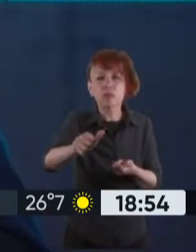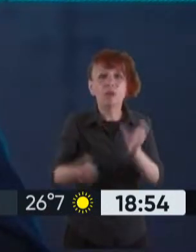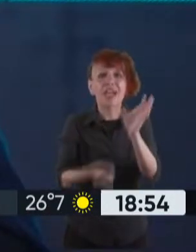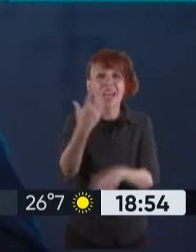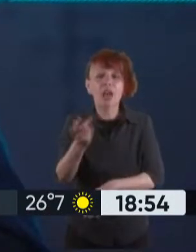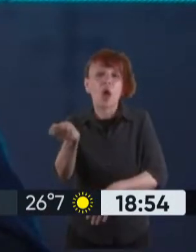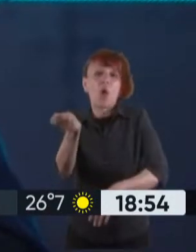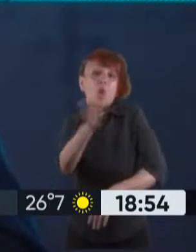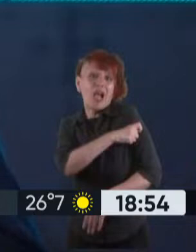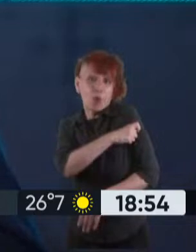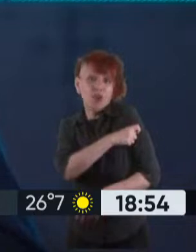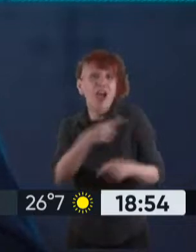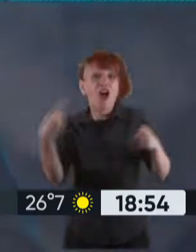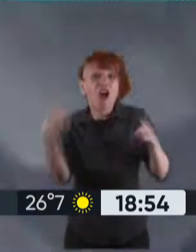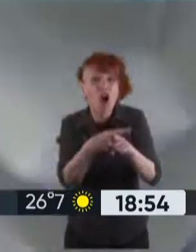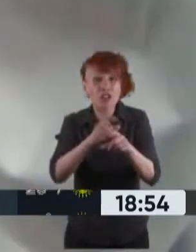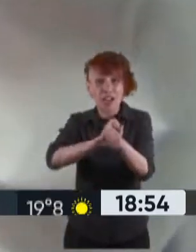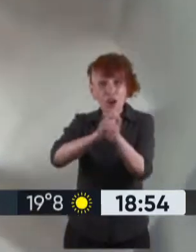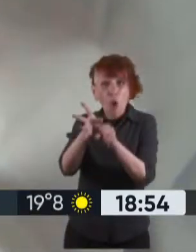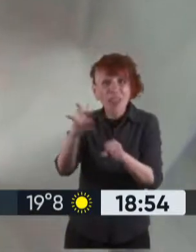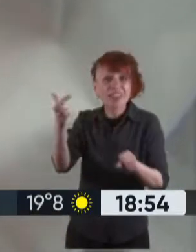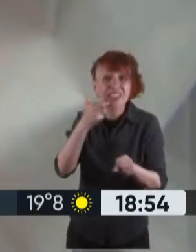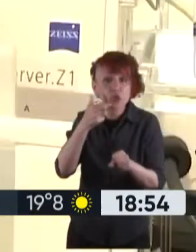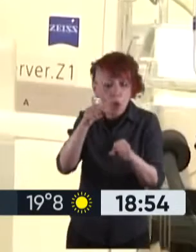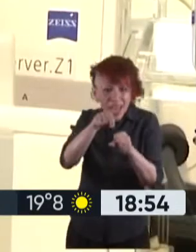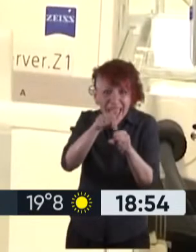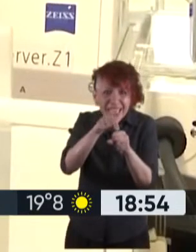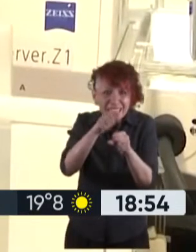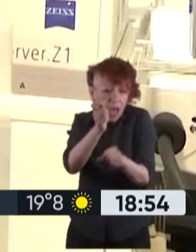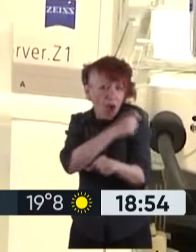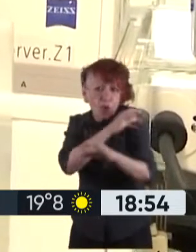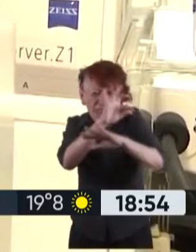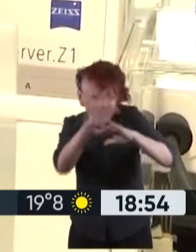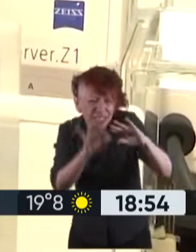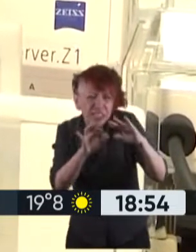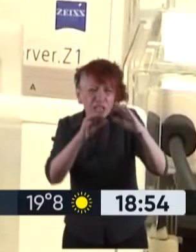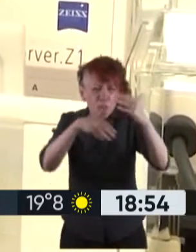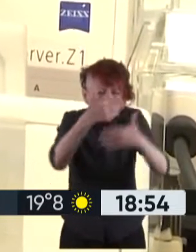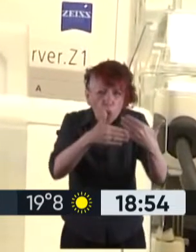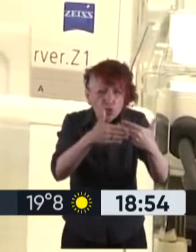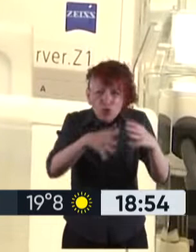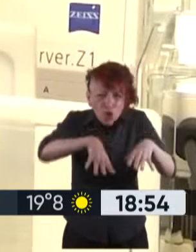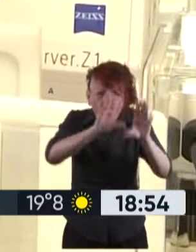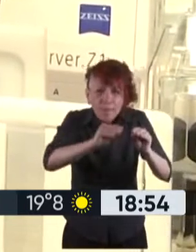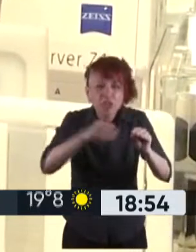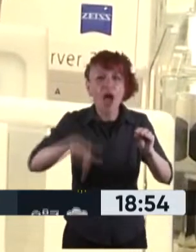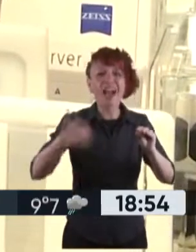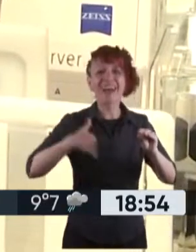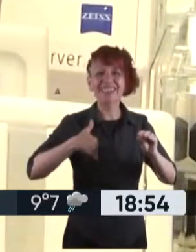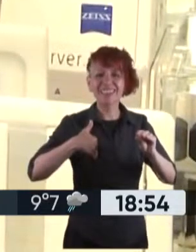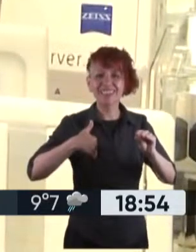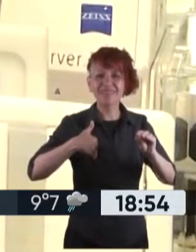COVID diseñada y producida íntegramente en Argentina. Y ahí apostaron